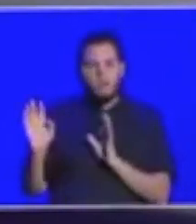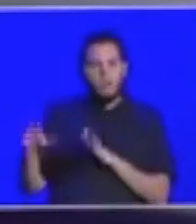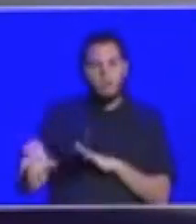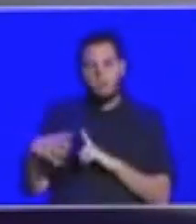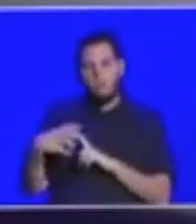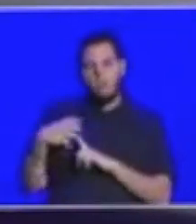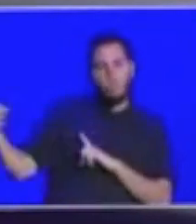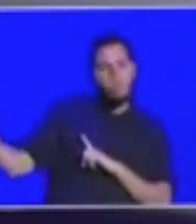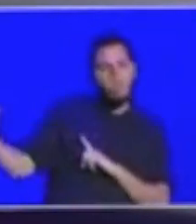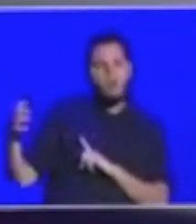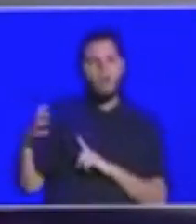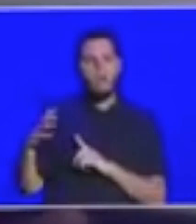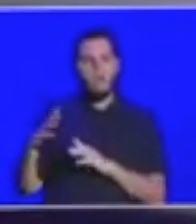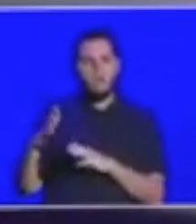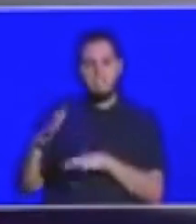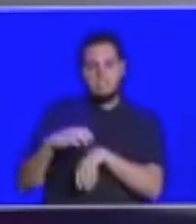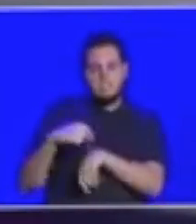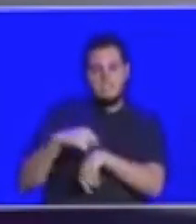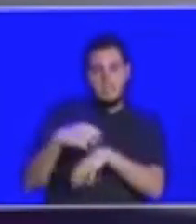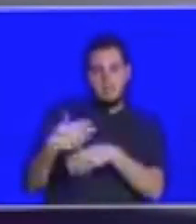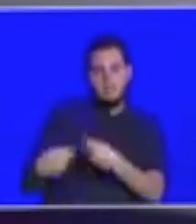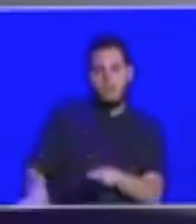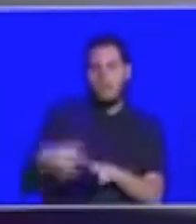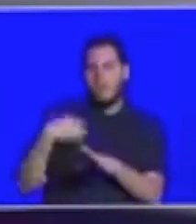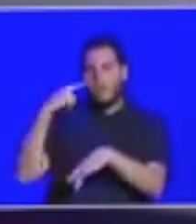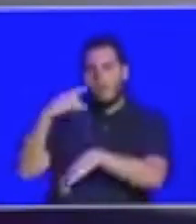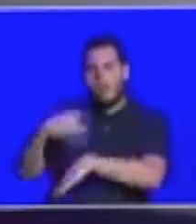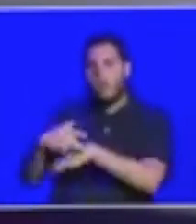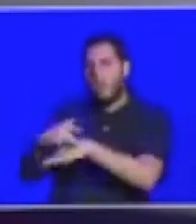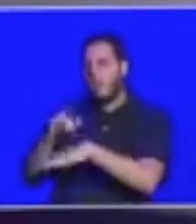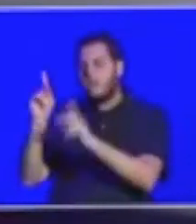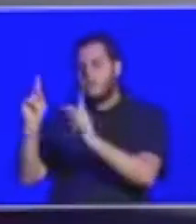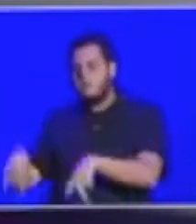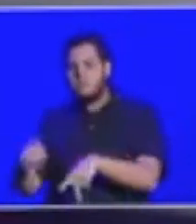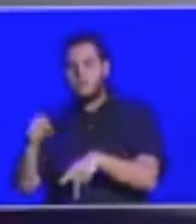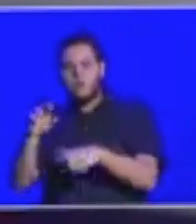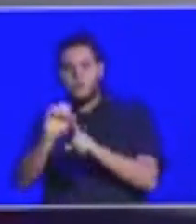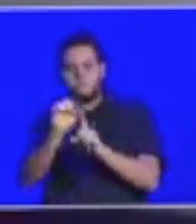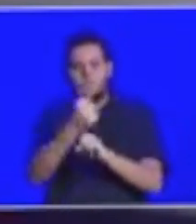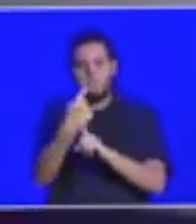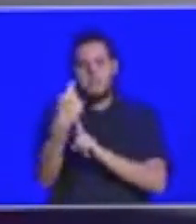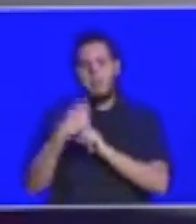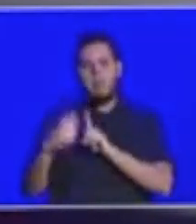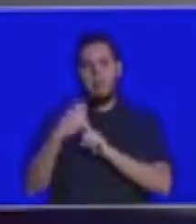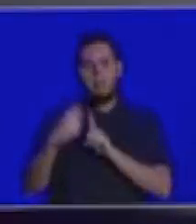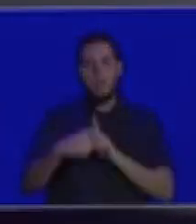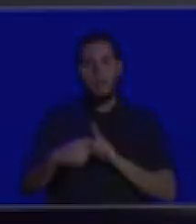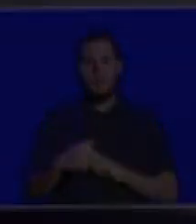ni que me reste vida esa situación o esa persona que me jeringa.